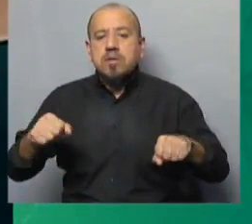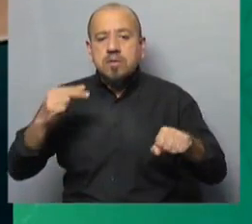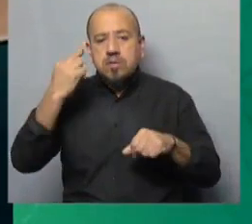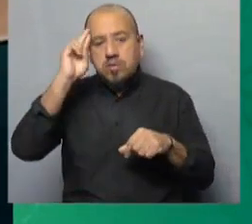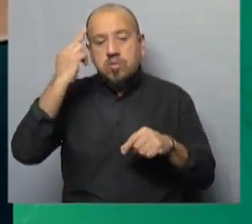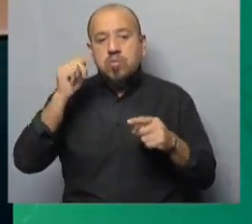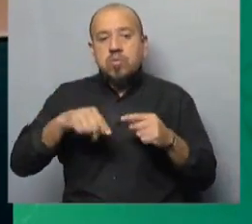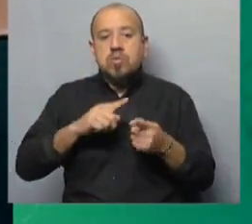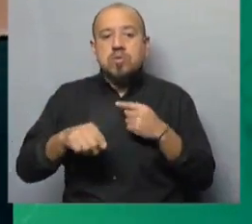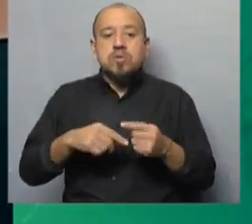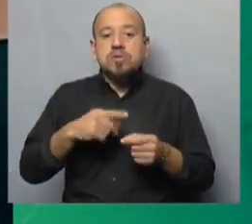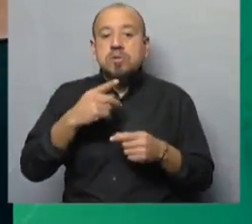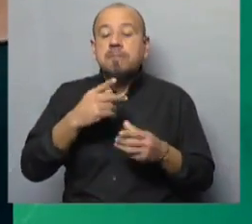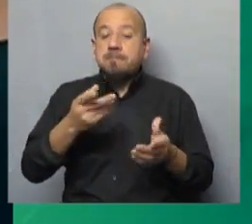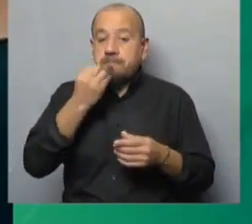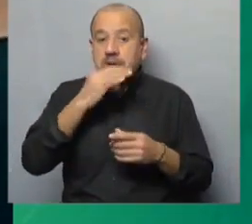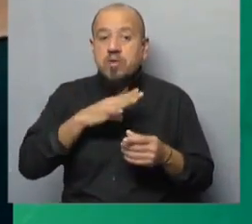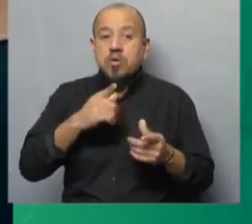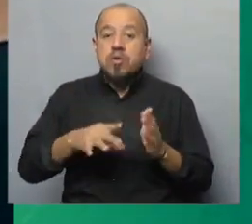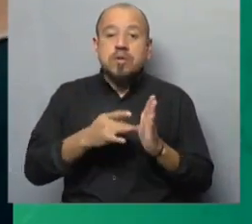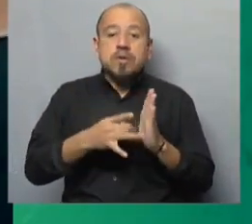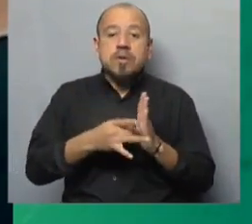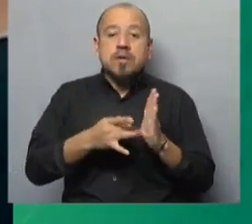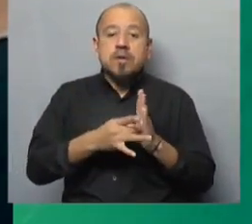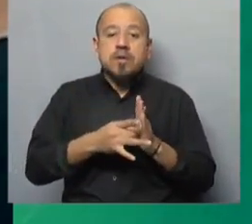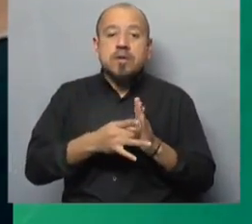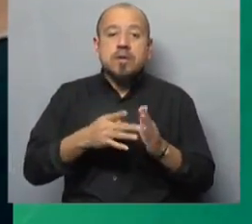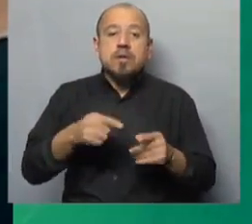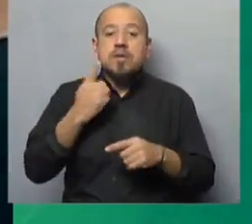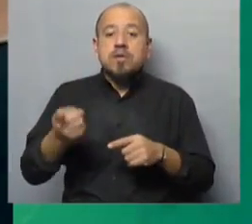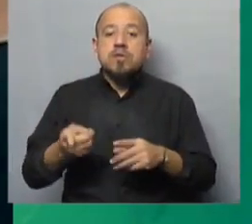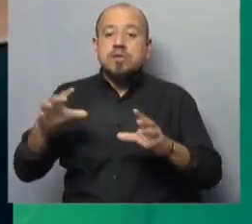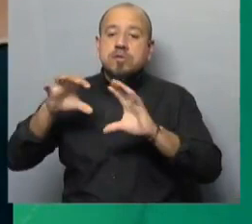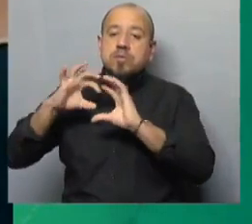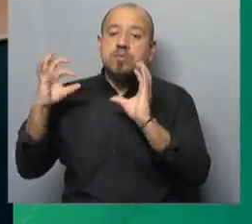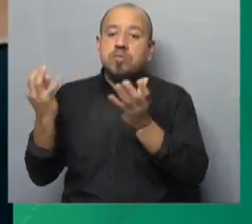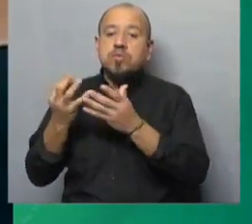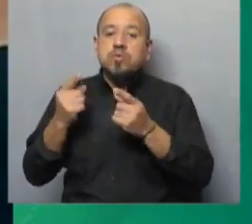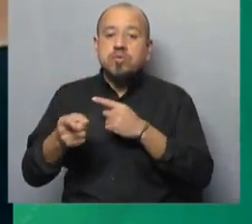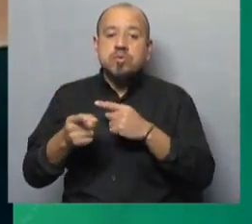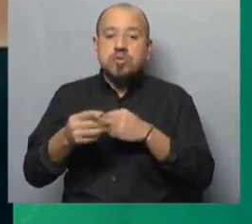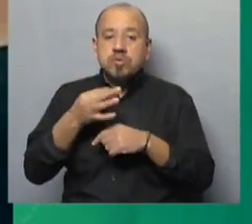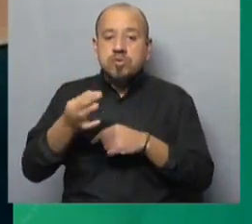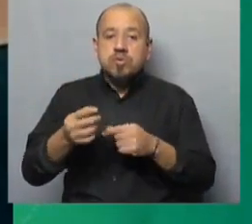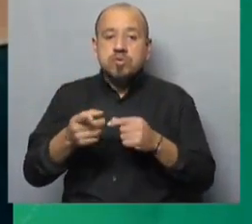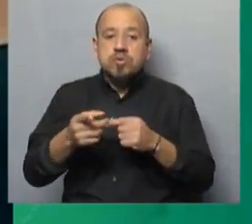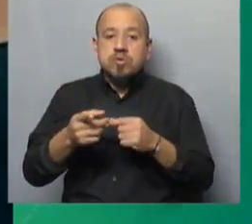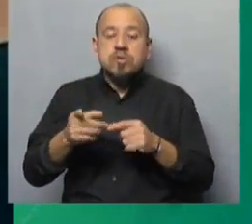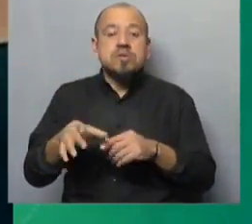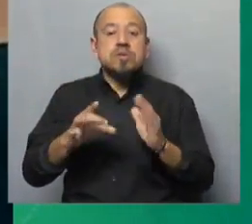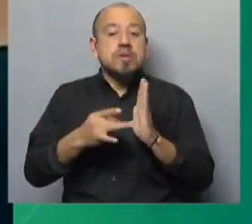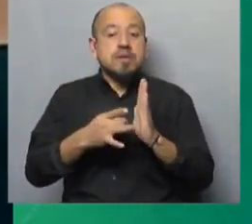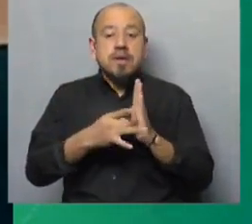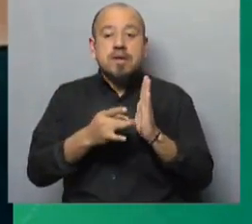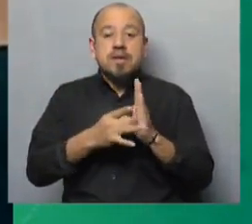uruguay son mucho mejor técnicamente que muchísimos botes del mundo y te estoy hablando técnicamente uruguay que es las cosas que